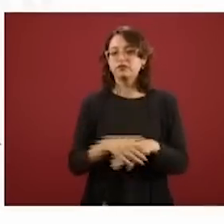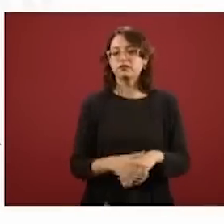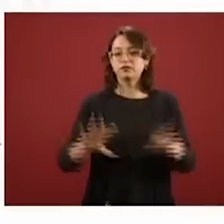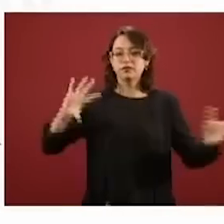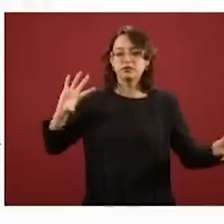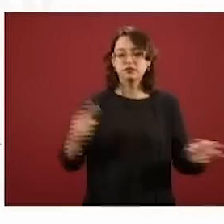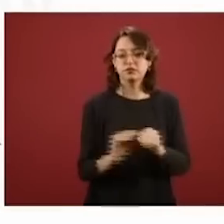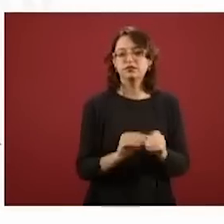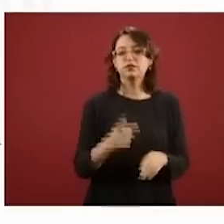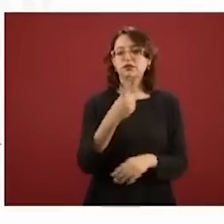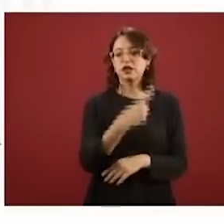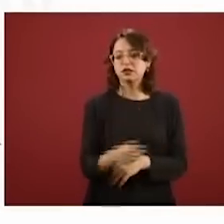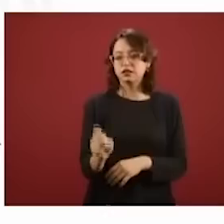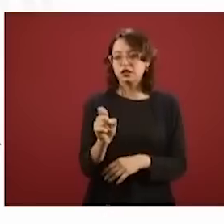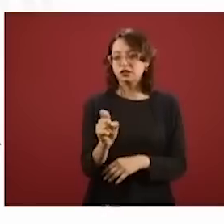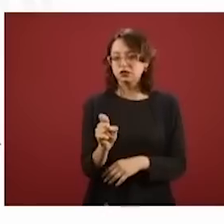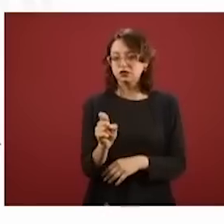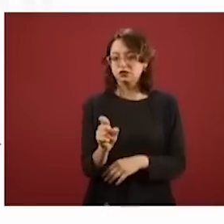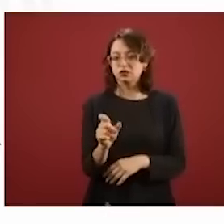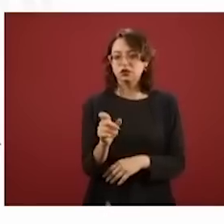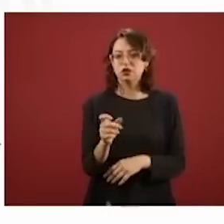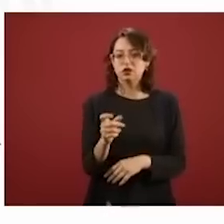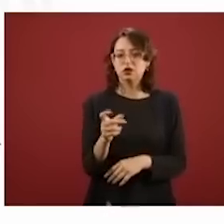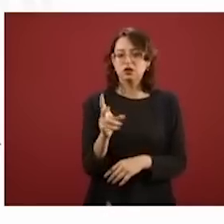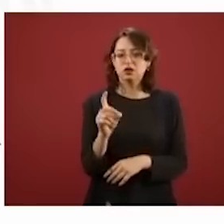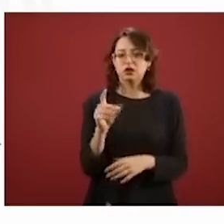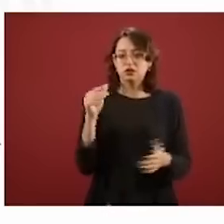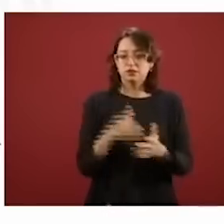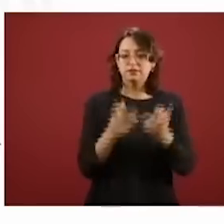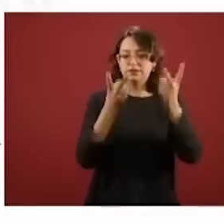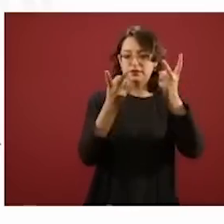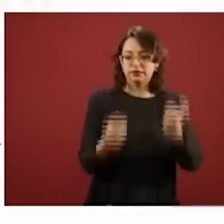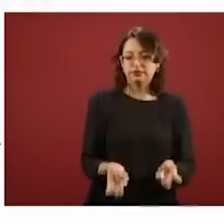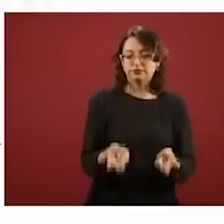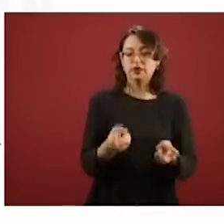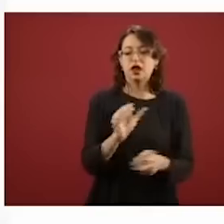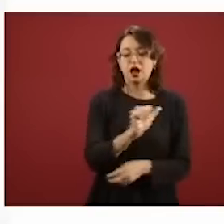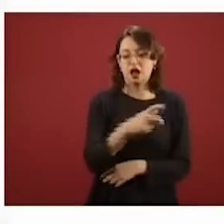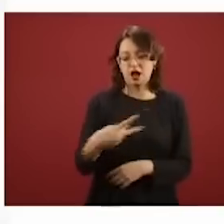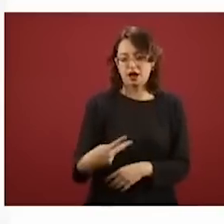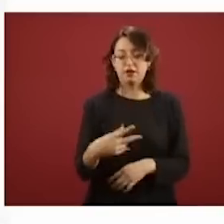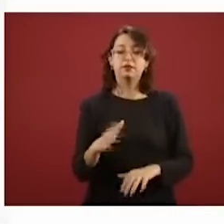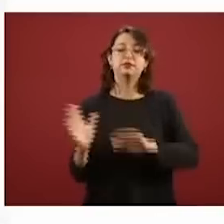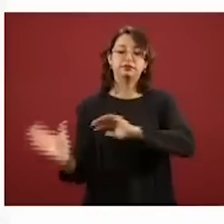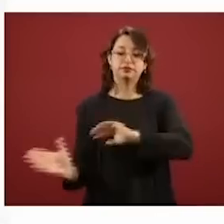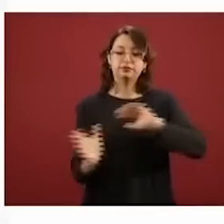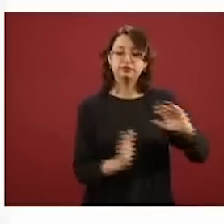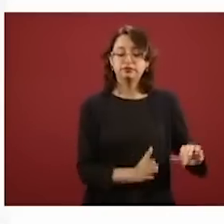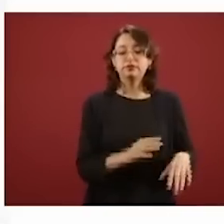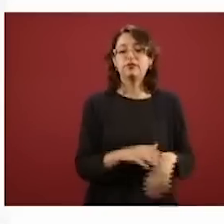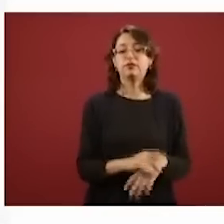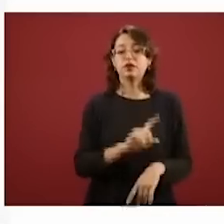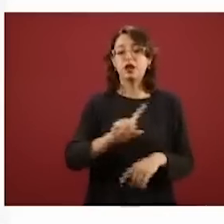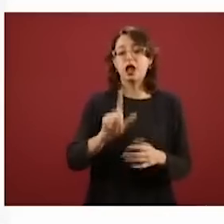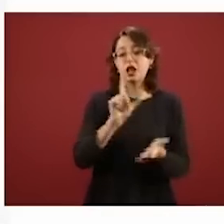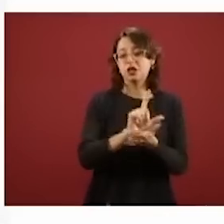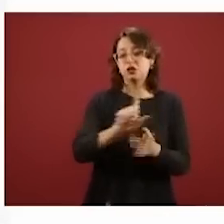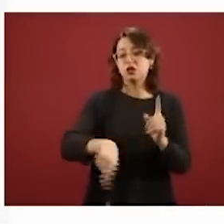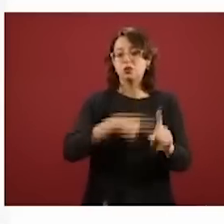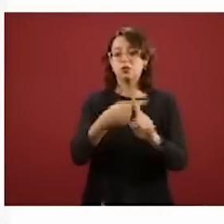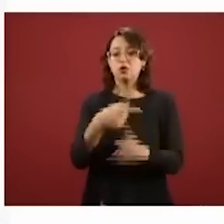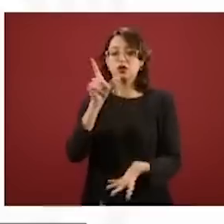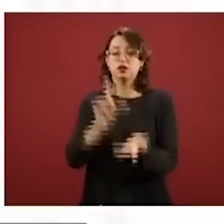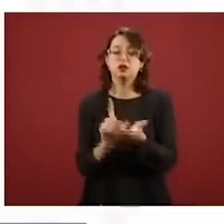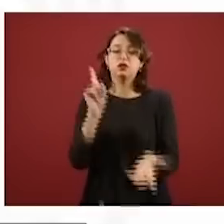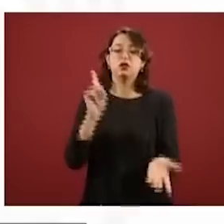130.642 descargas en ambos sistemas. Y de acuerdo a la app, que no tome en cuenta el margen de la gasolinera,